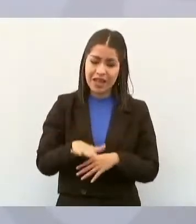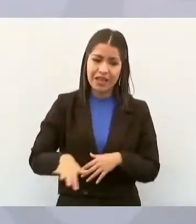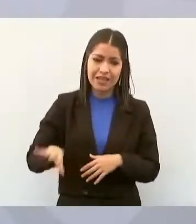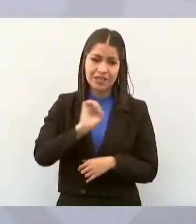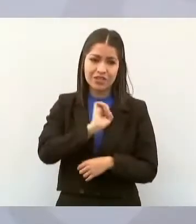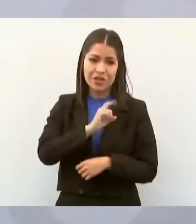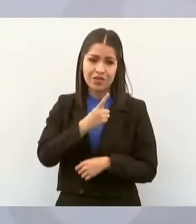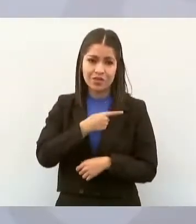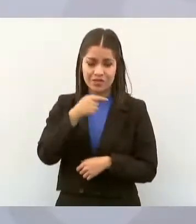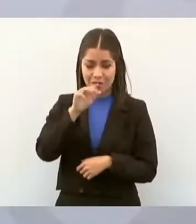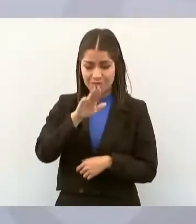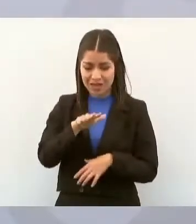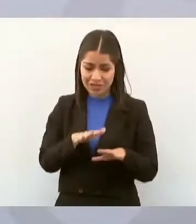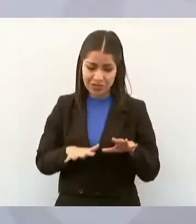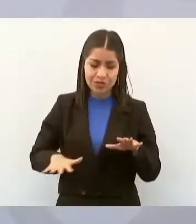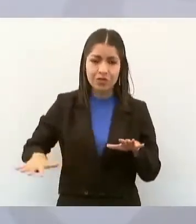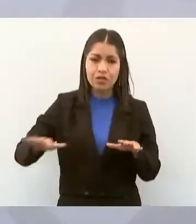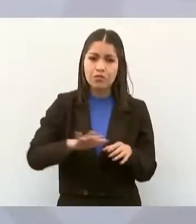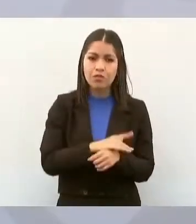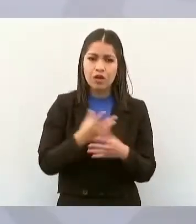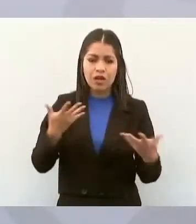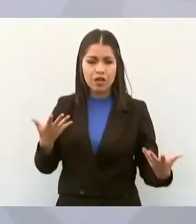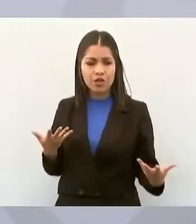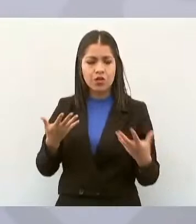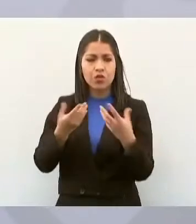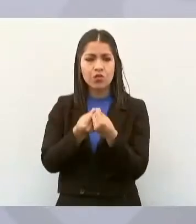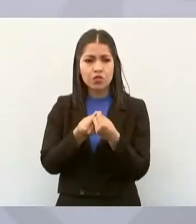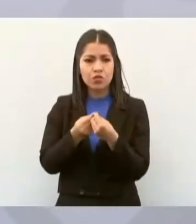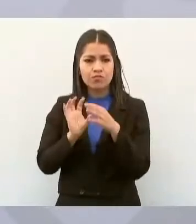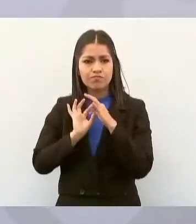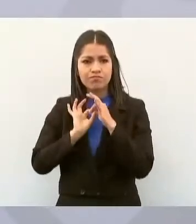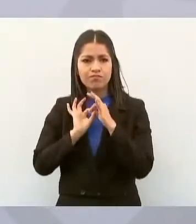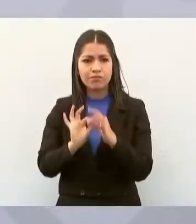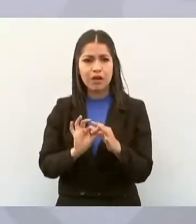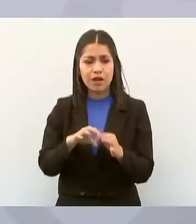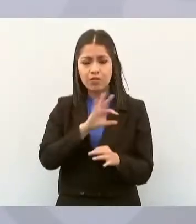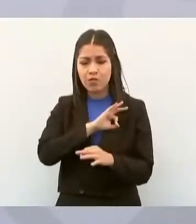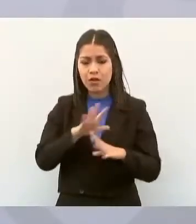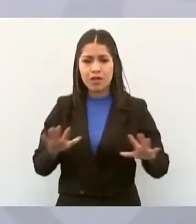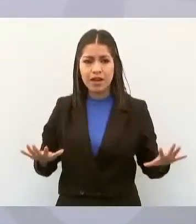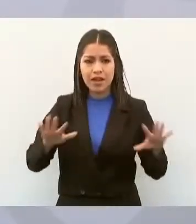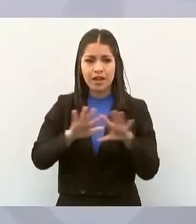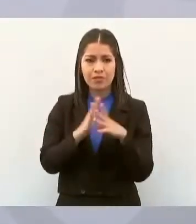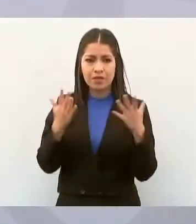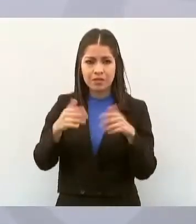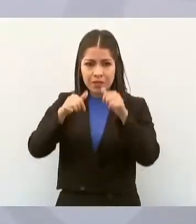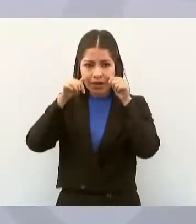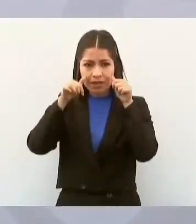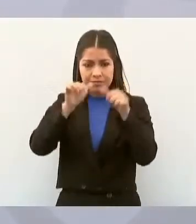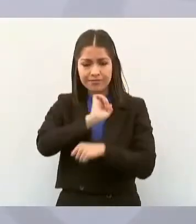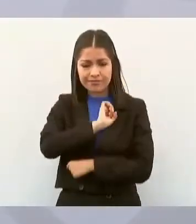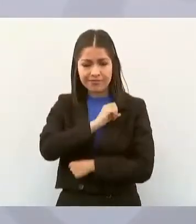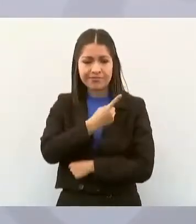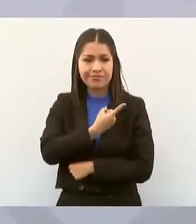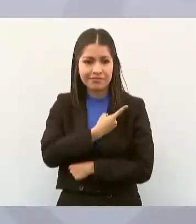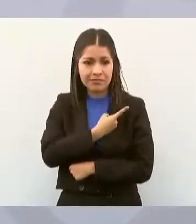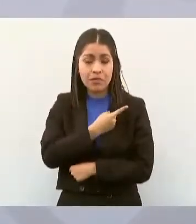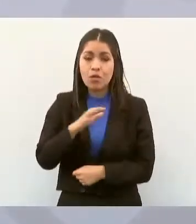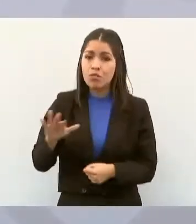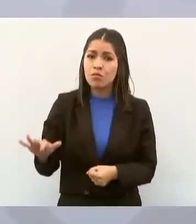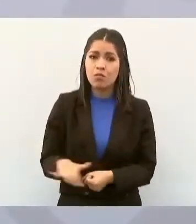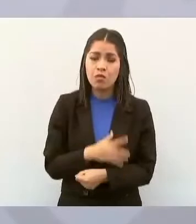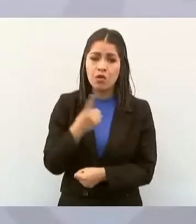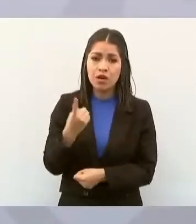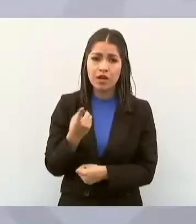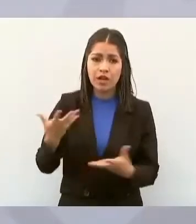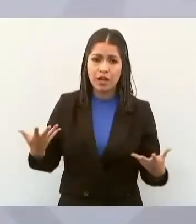su mano emprenderemos un cambio transformador en la atención de la salud, ya que sumamos